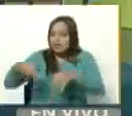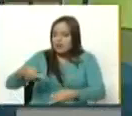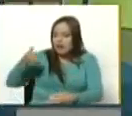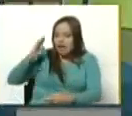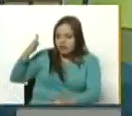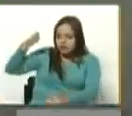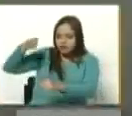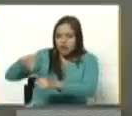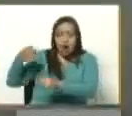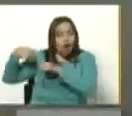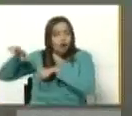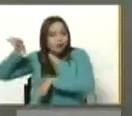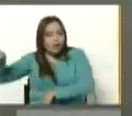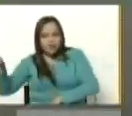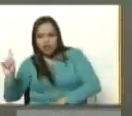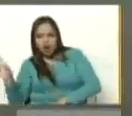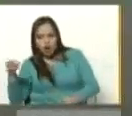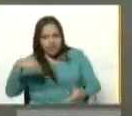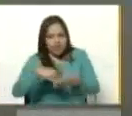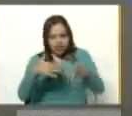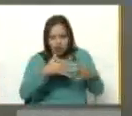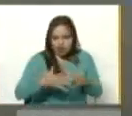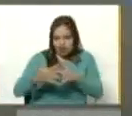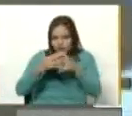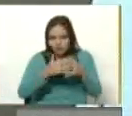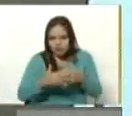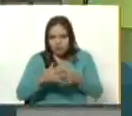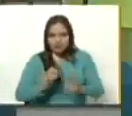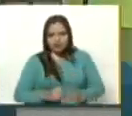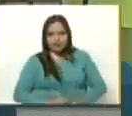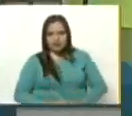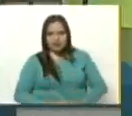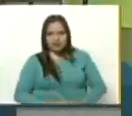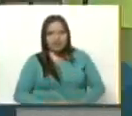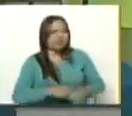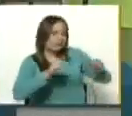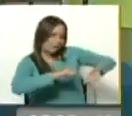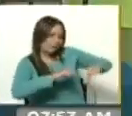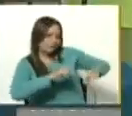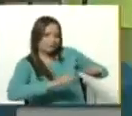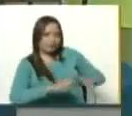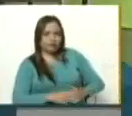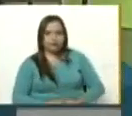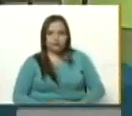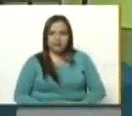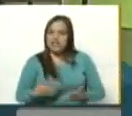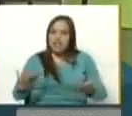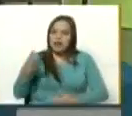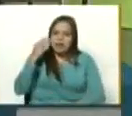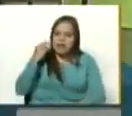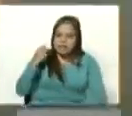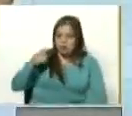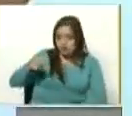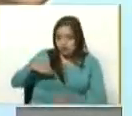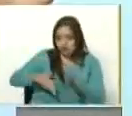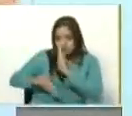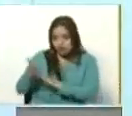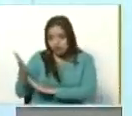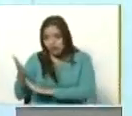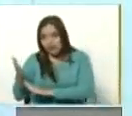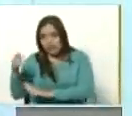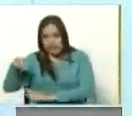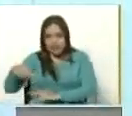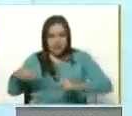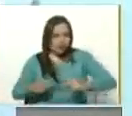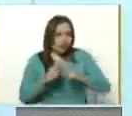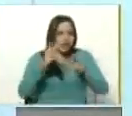en otros países, no a lo que ocurre dentro de Estados Unidos. Ahora, ¿qué experiencia se lleva usted de